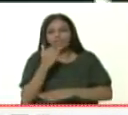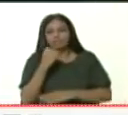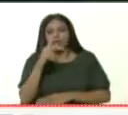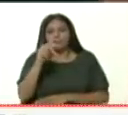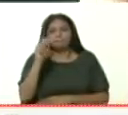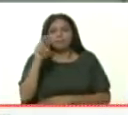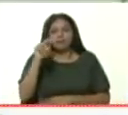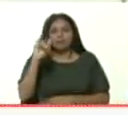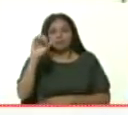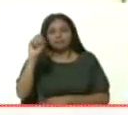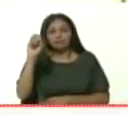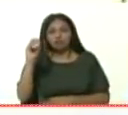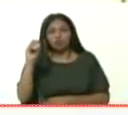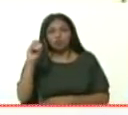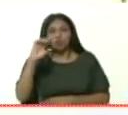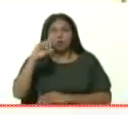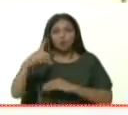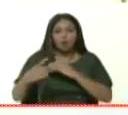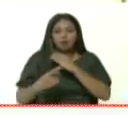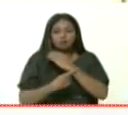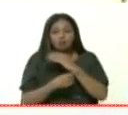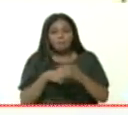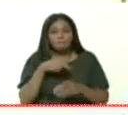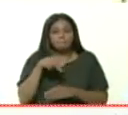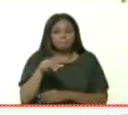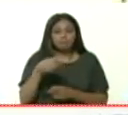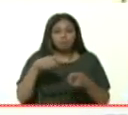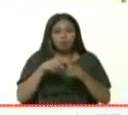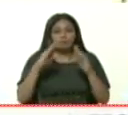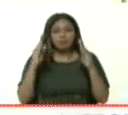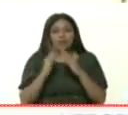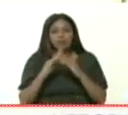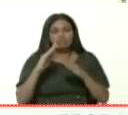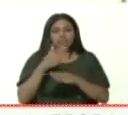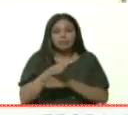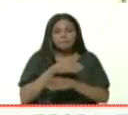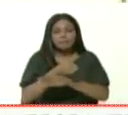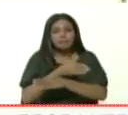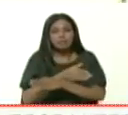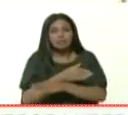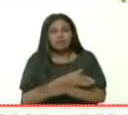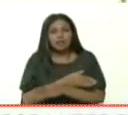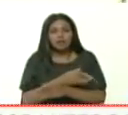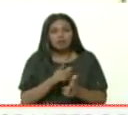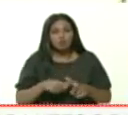Paraíso. Juan Guaidó pasó por la casa de Pique del sector El Paraíso y por las